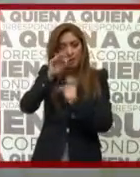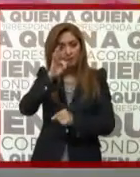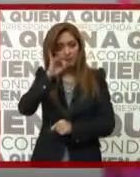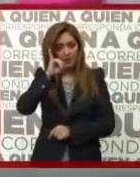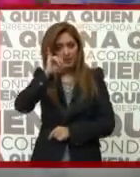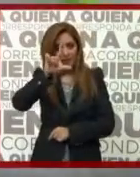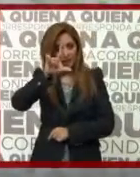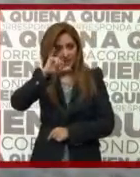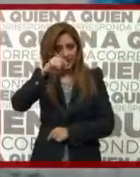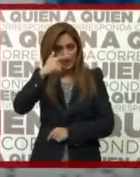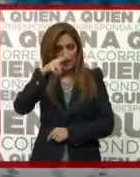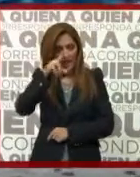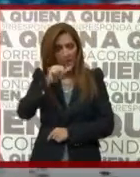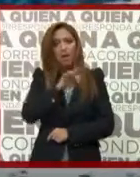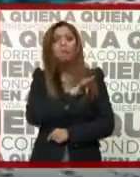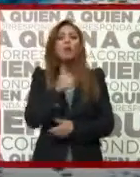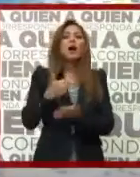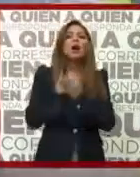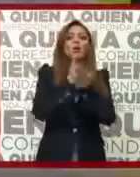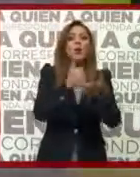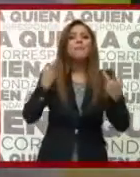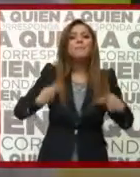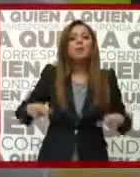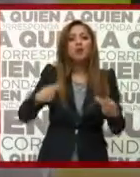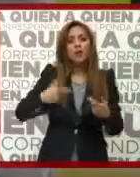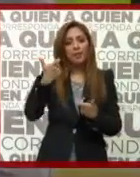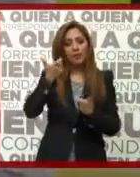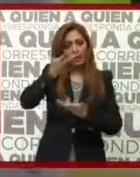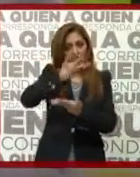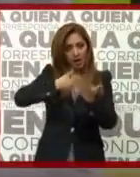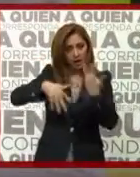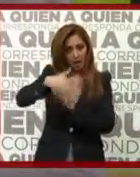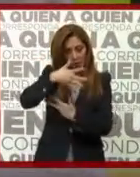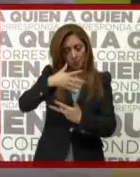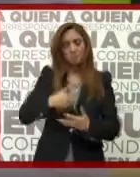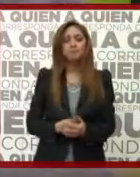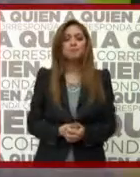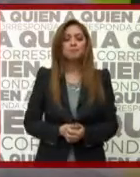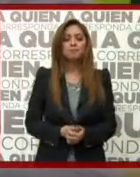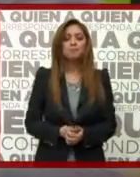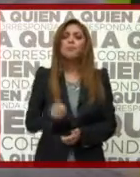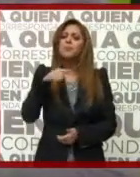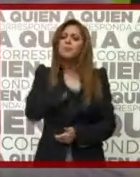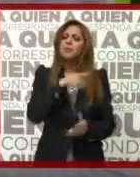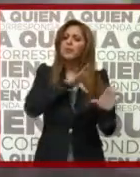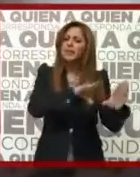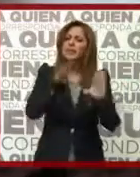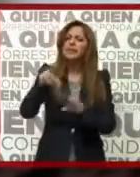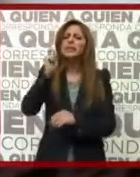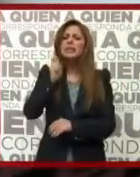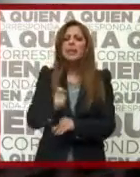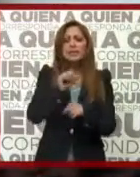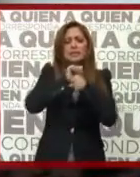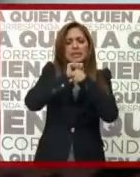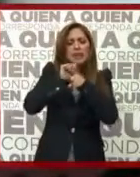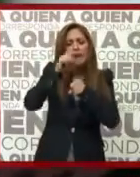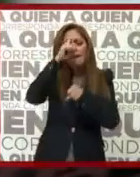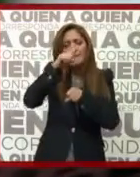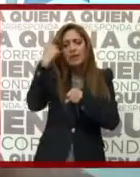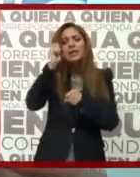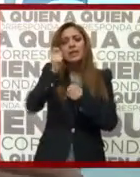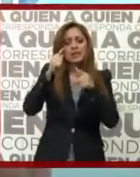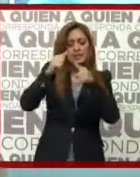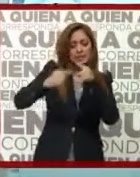filigrana pueda ayudarlos económicamente. Obviamente, pues, pasarán por lo más sencillo, que son las figuras básicas. Círculos y